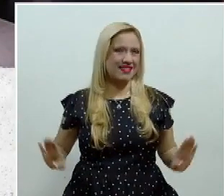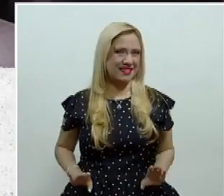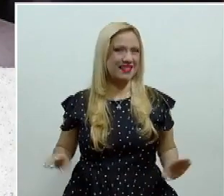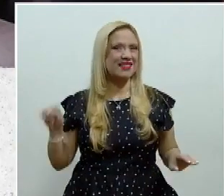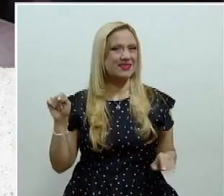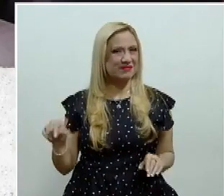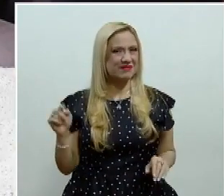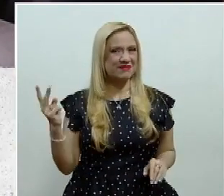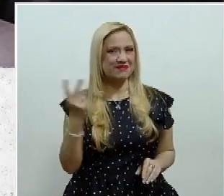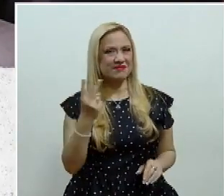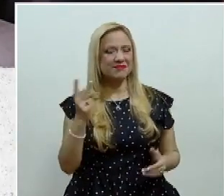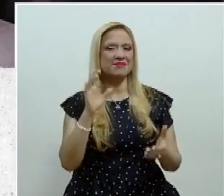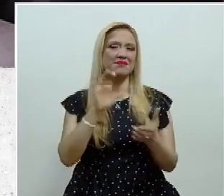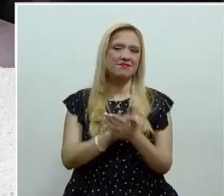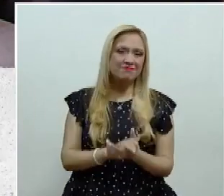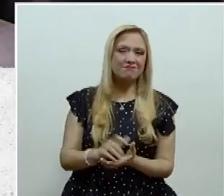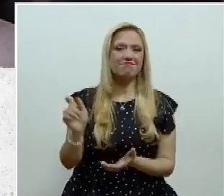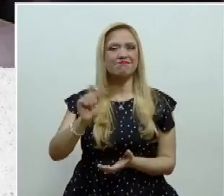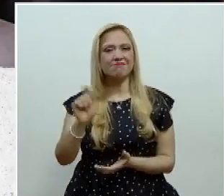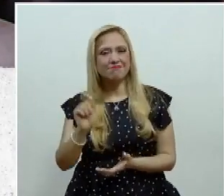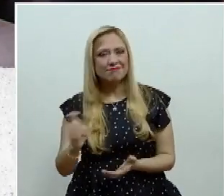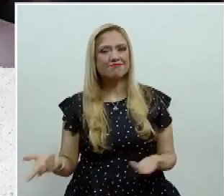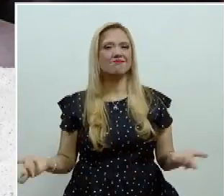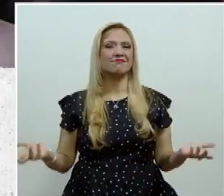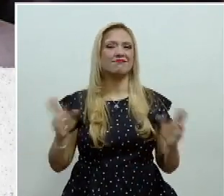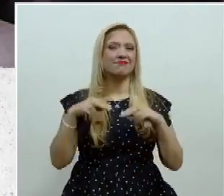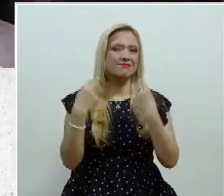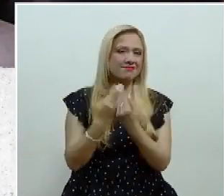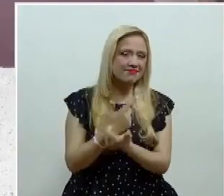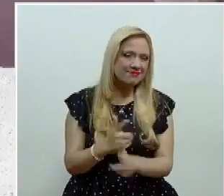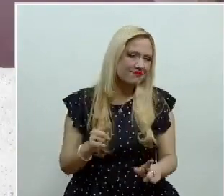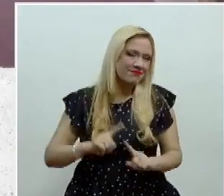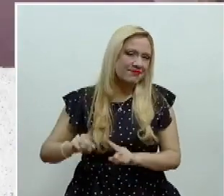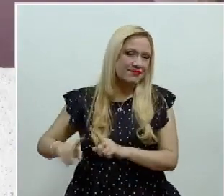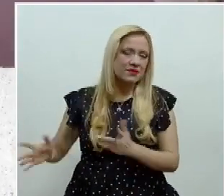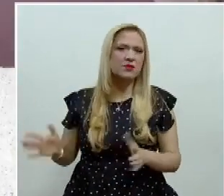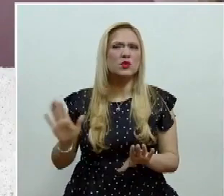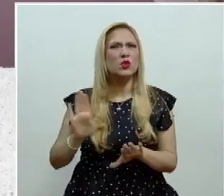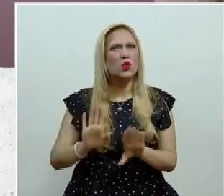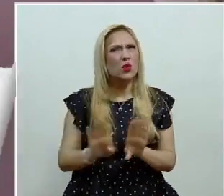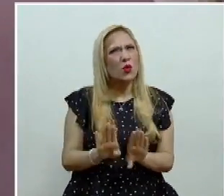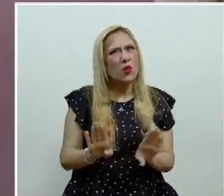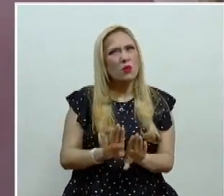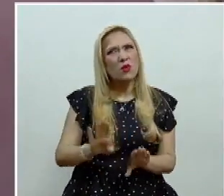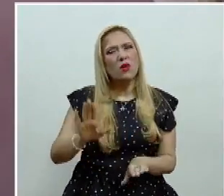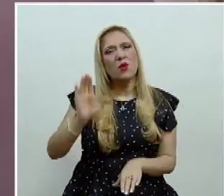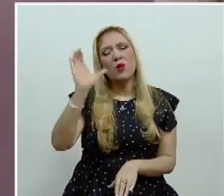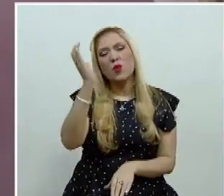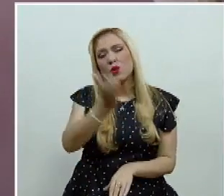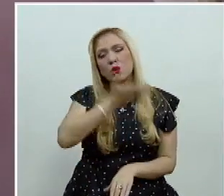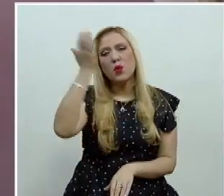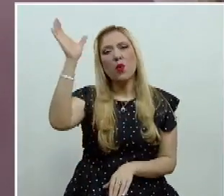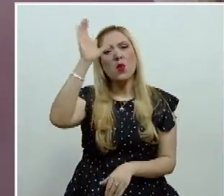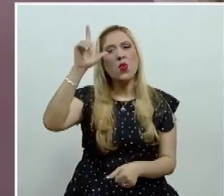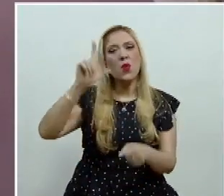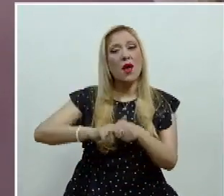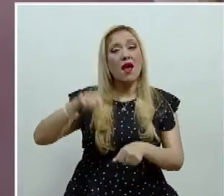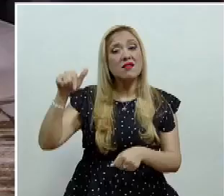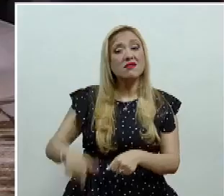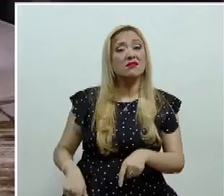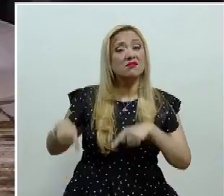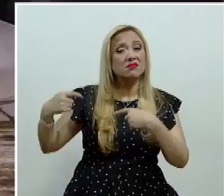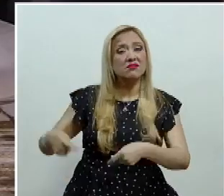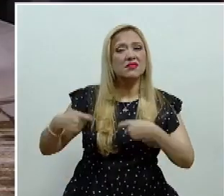¿cierto? ¿Cómo podemos identificar, maestra, estos factores socioculturales que nos alerten de qué es lo que